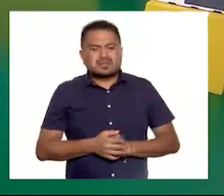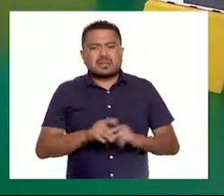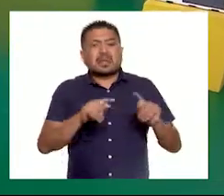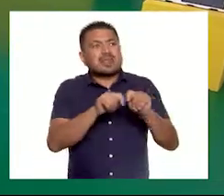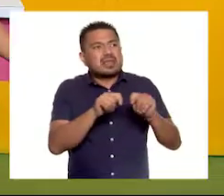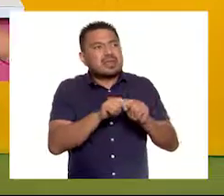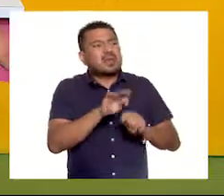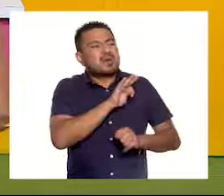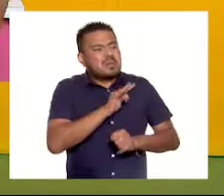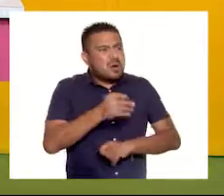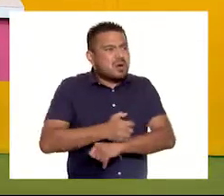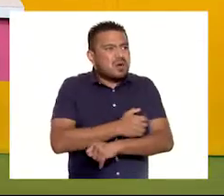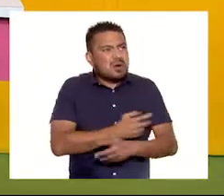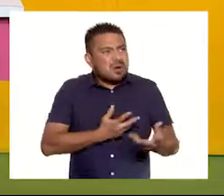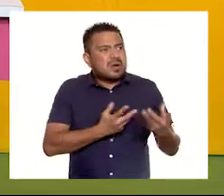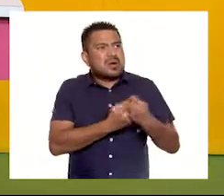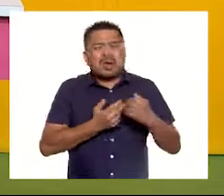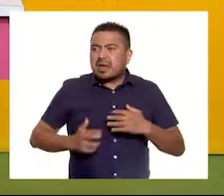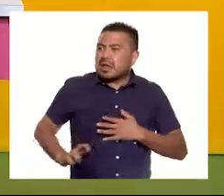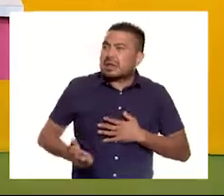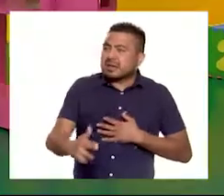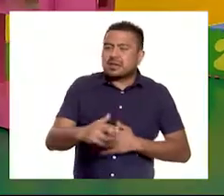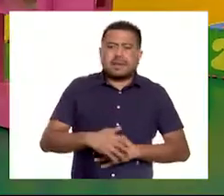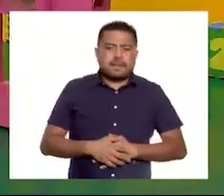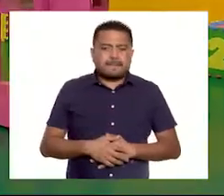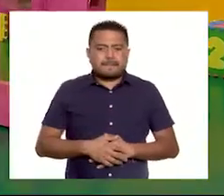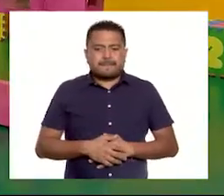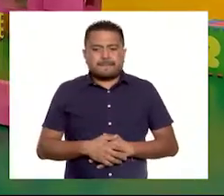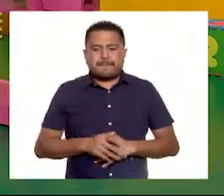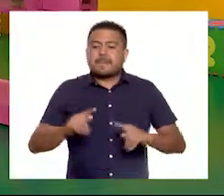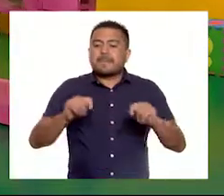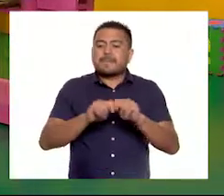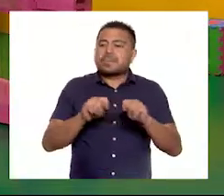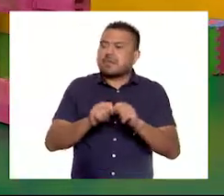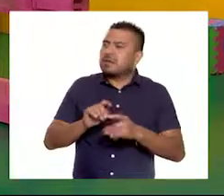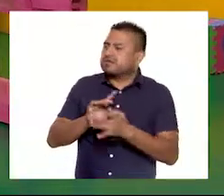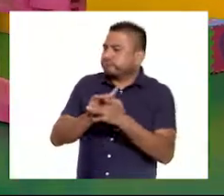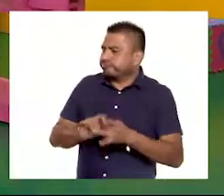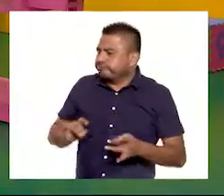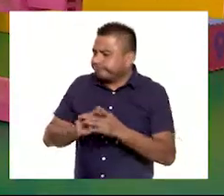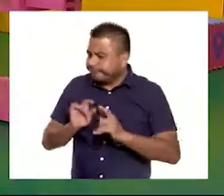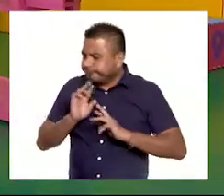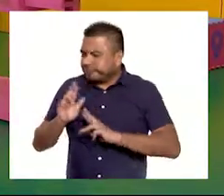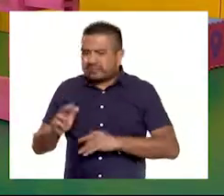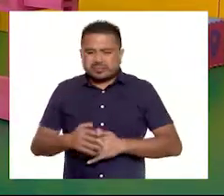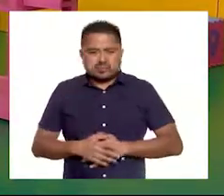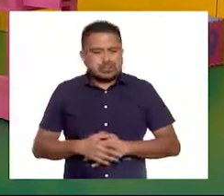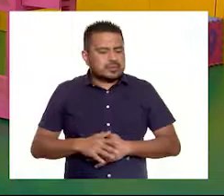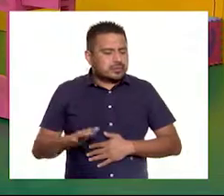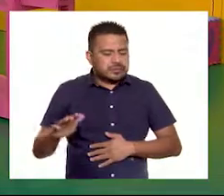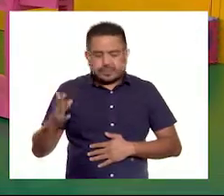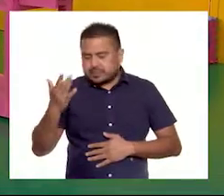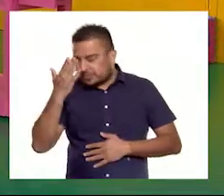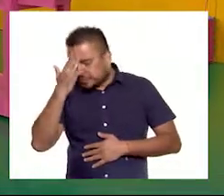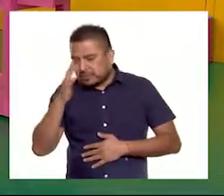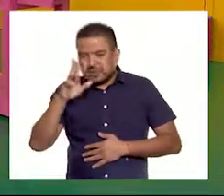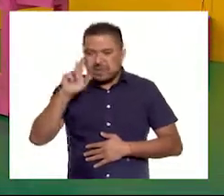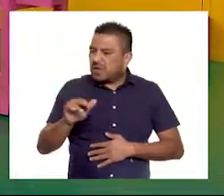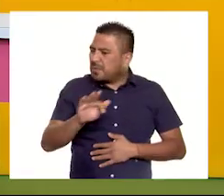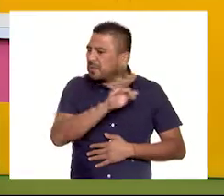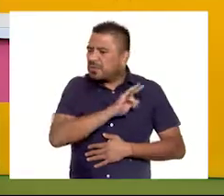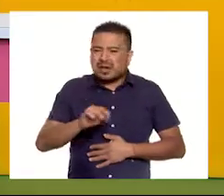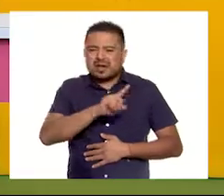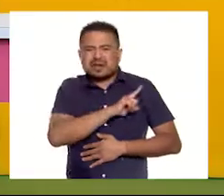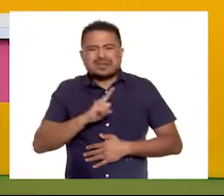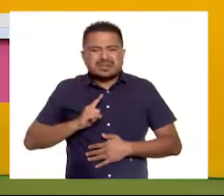Tío, ¿me puedes acompañar al río? Y su tío le dijo... Ay, Sebastián, no puedo.